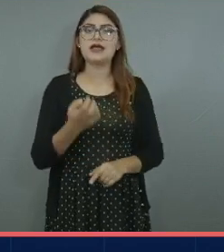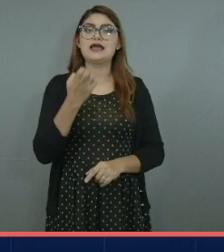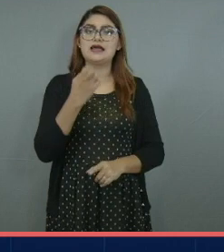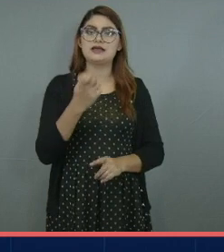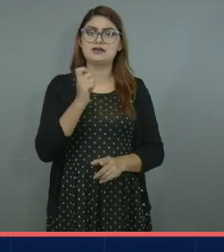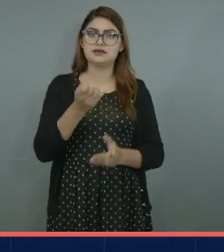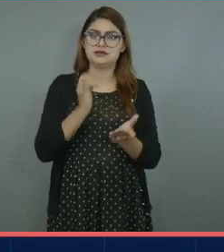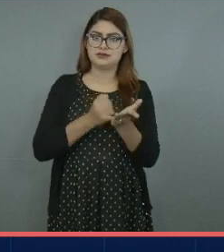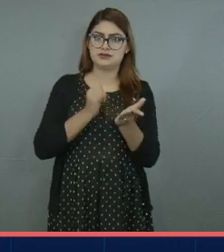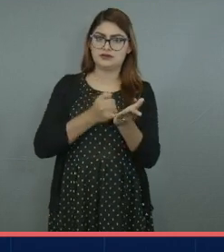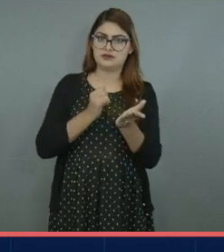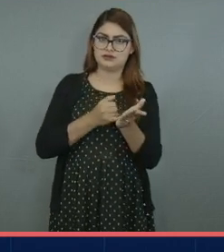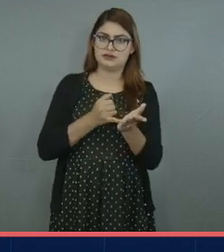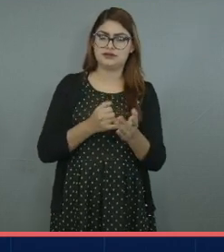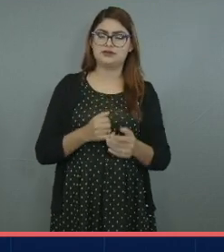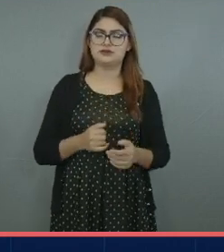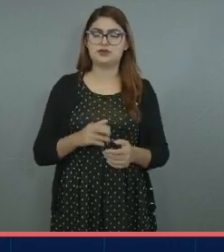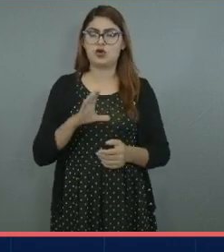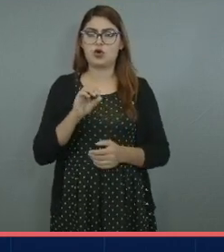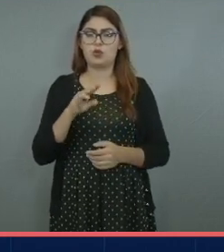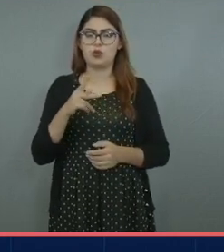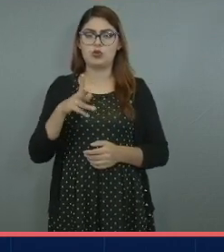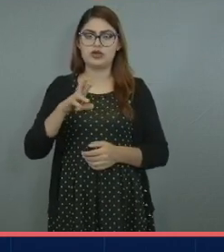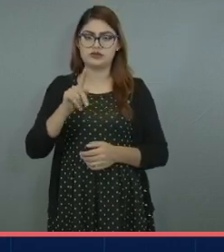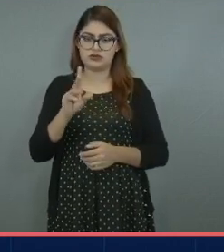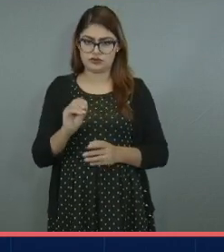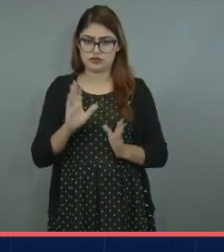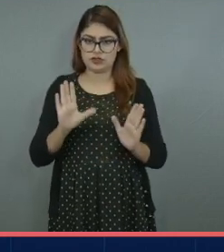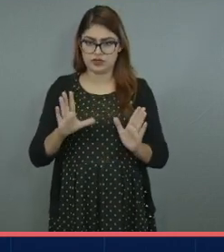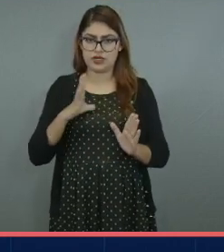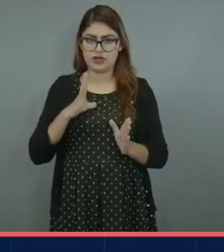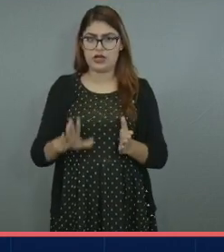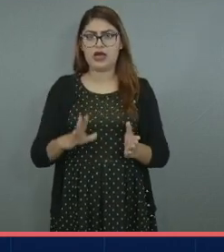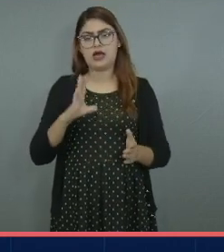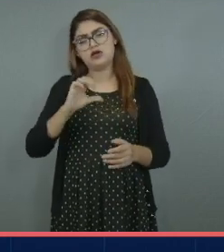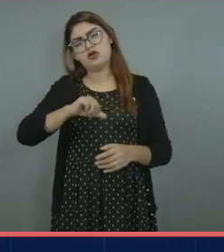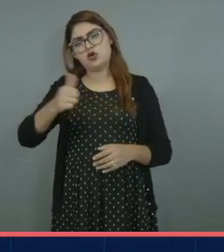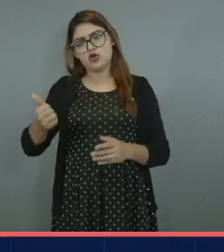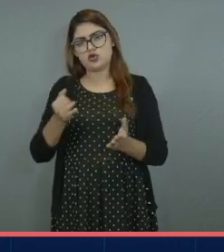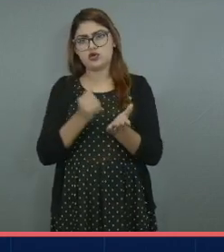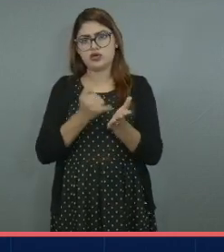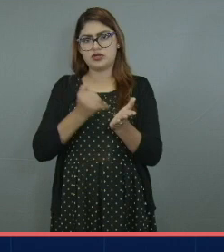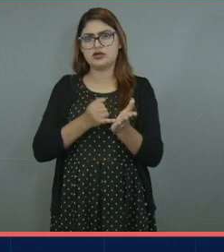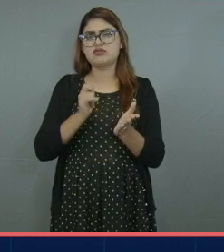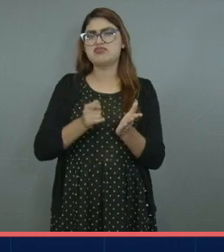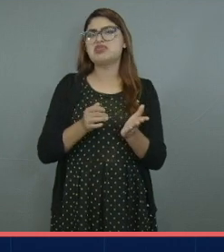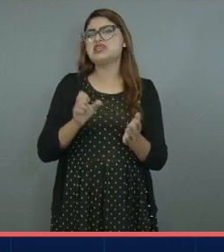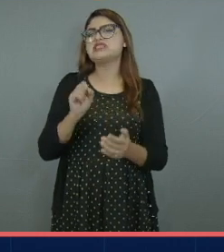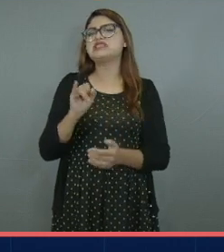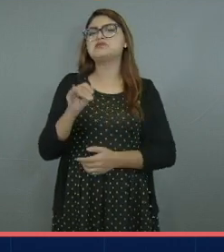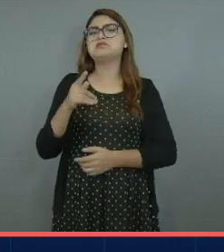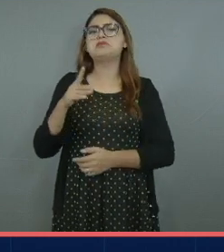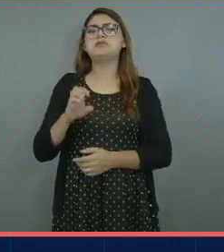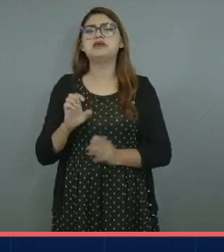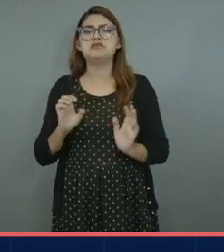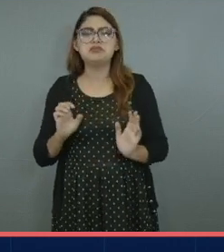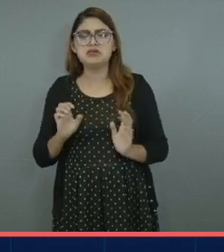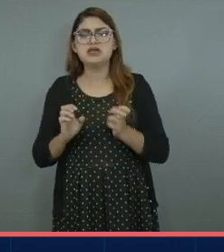interés compuesto, ¿ok? Hay varios tipos de interés. Un interés simple, pues genera simplemente